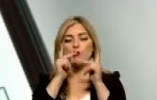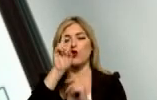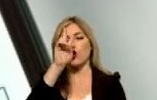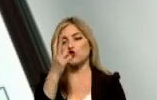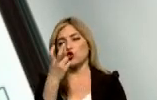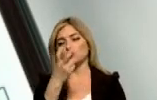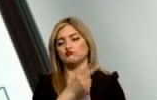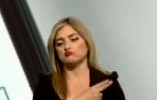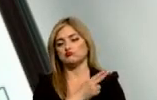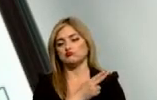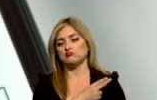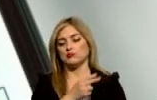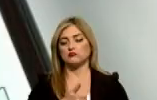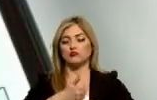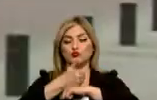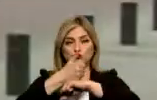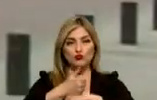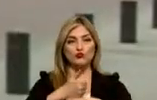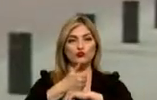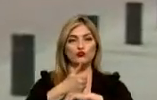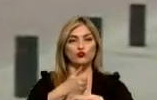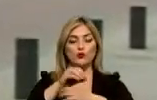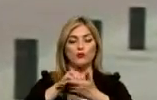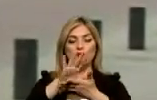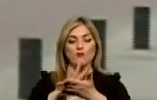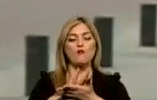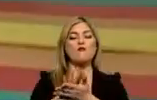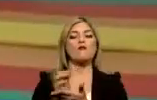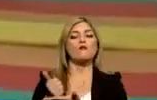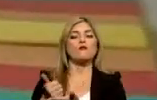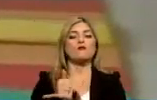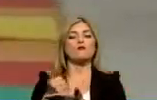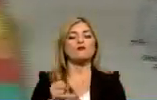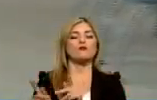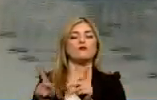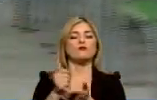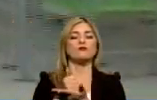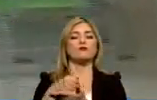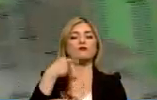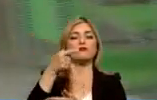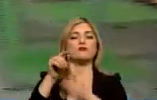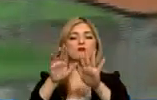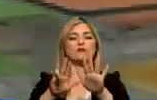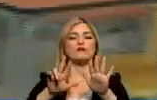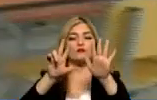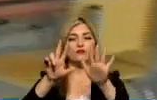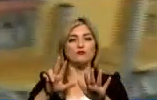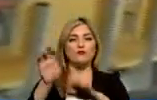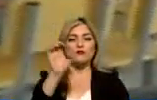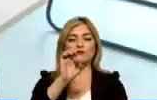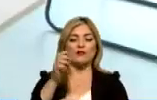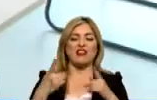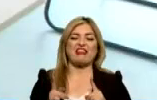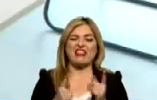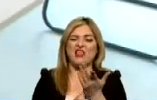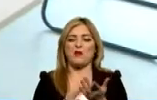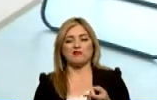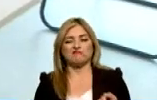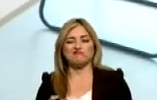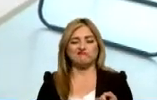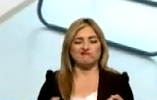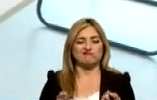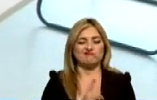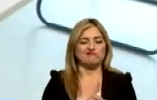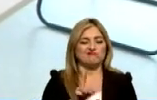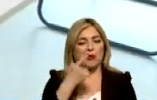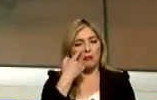12 universidades que están autorizadas de aplicar su plan piloto el próximo 18 de enero se debatirá esta semana, tomando en cuenta las cifras